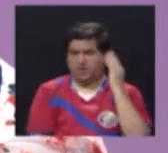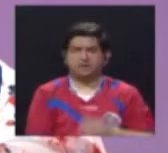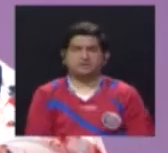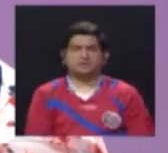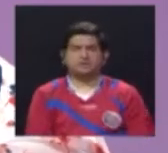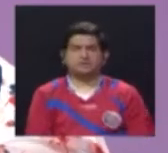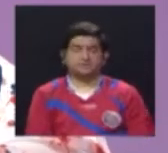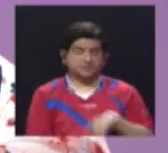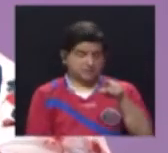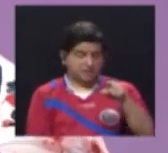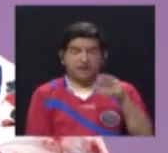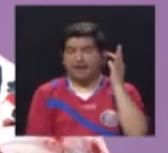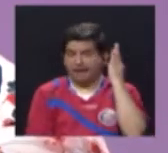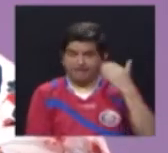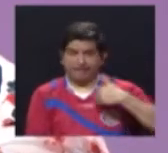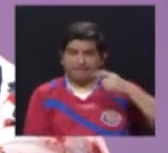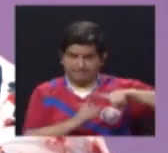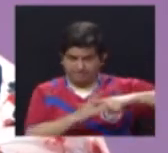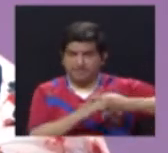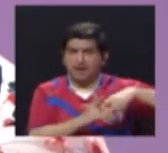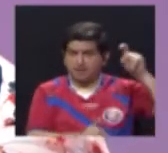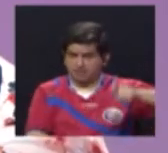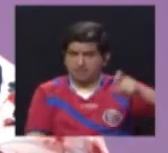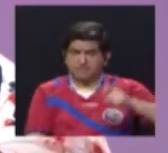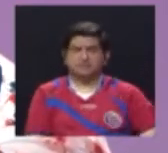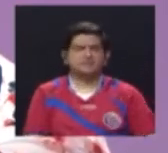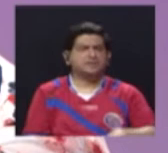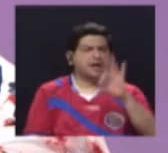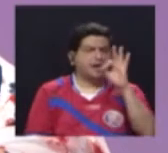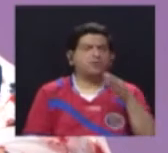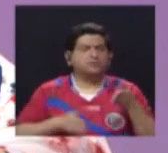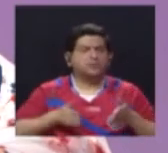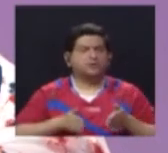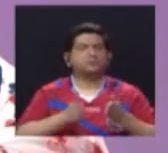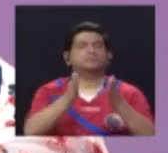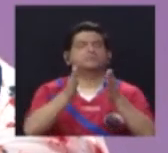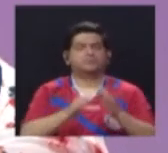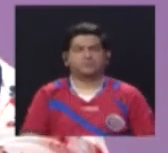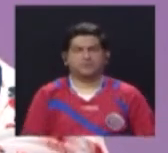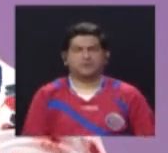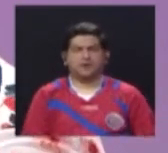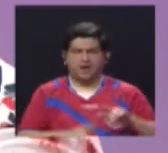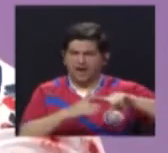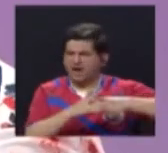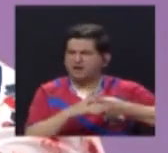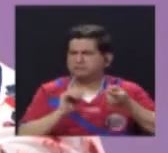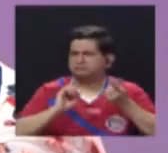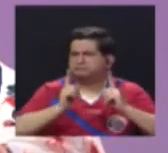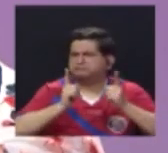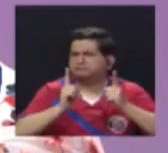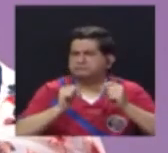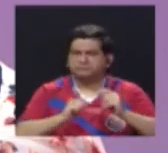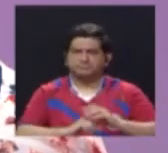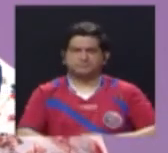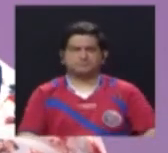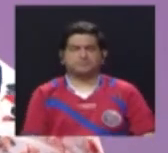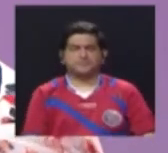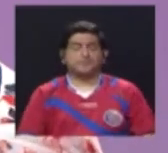ella tiene que tener las herramientas para poder encontrar una ruta herramientas que son de